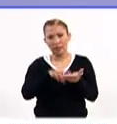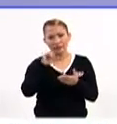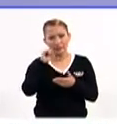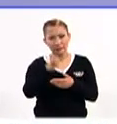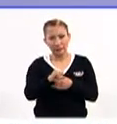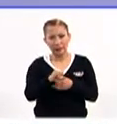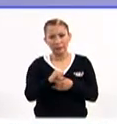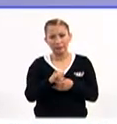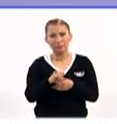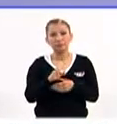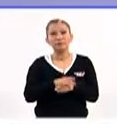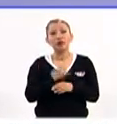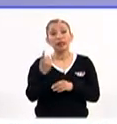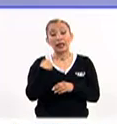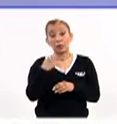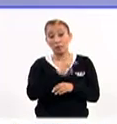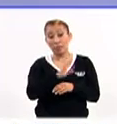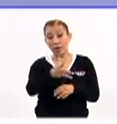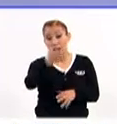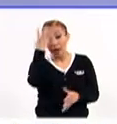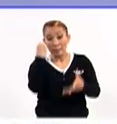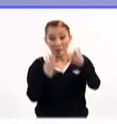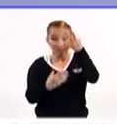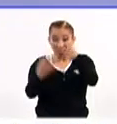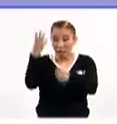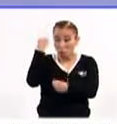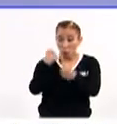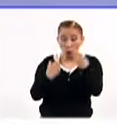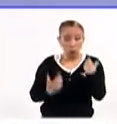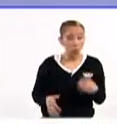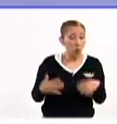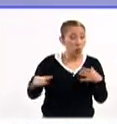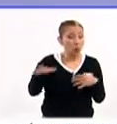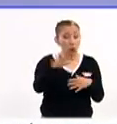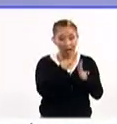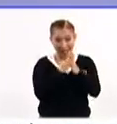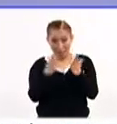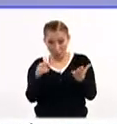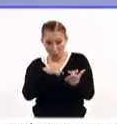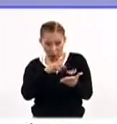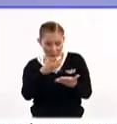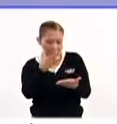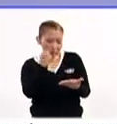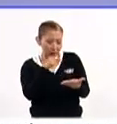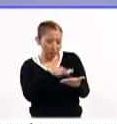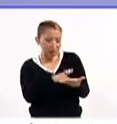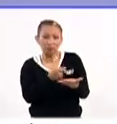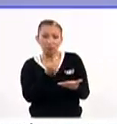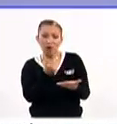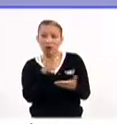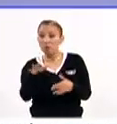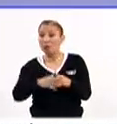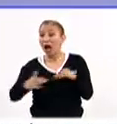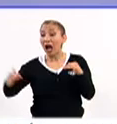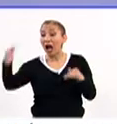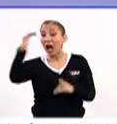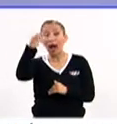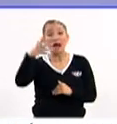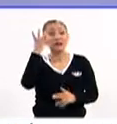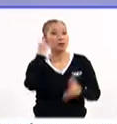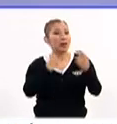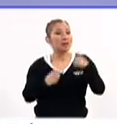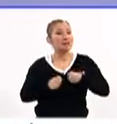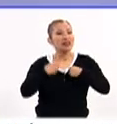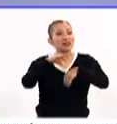pena porque lo que se puede aprender con un libro es poco comparado a lo que se